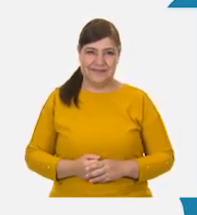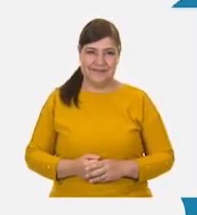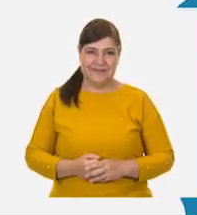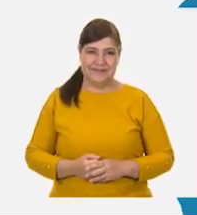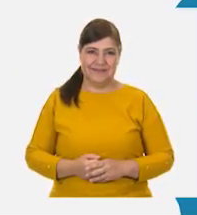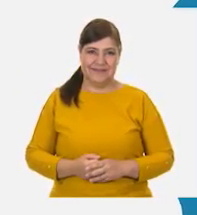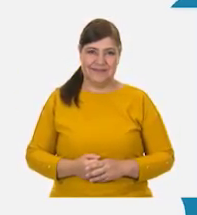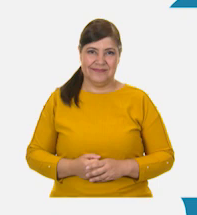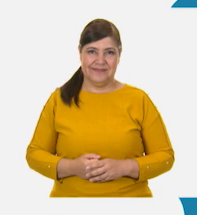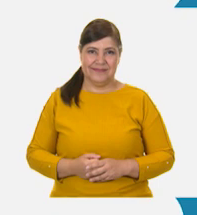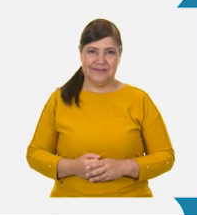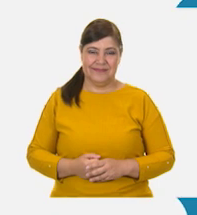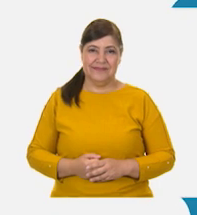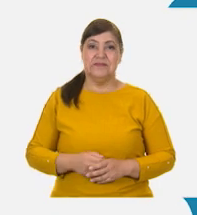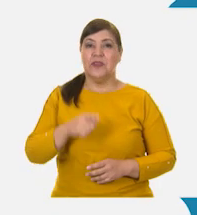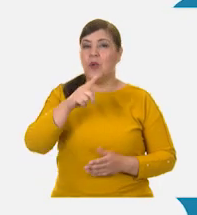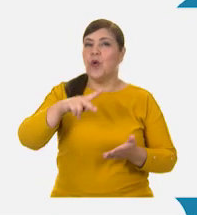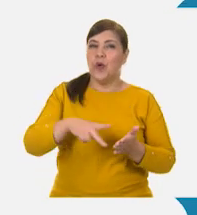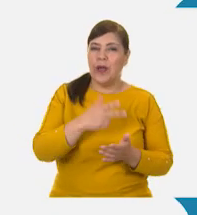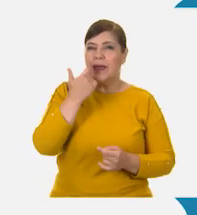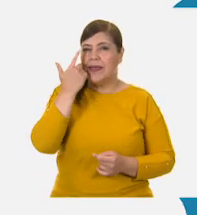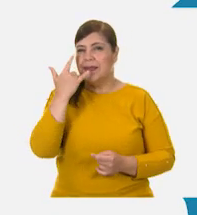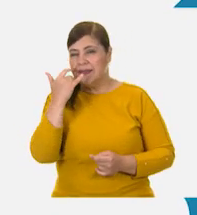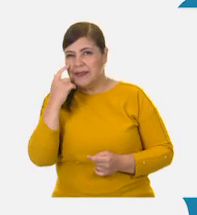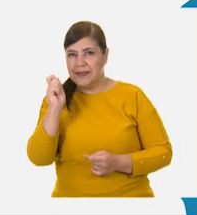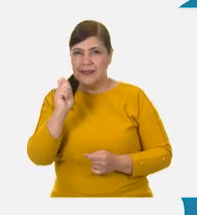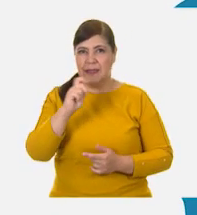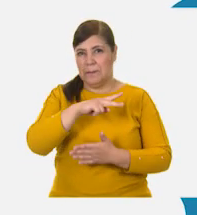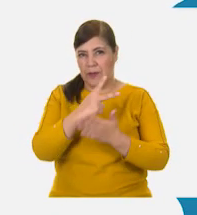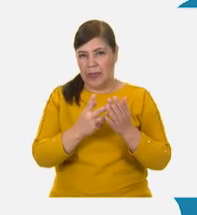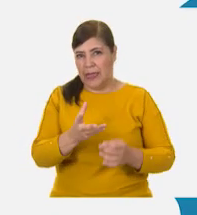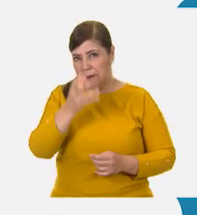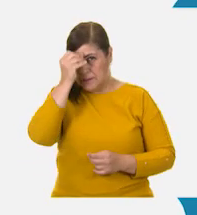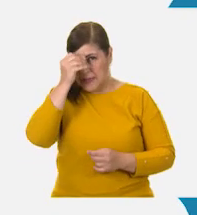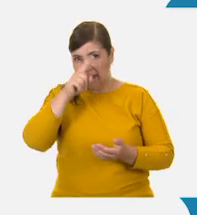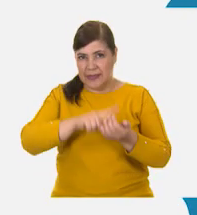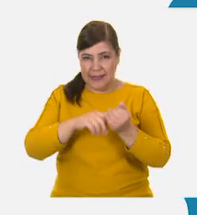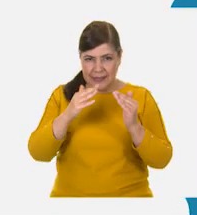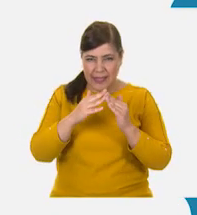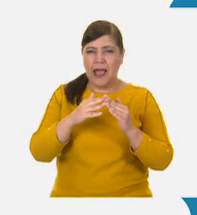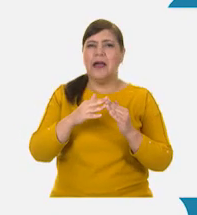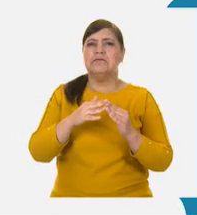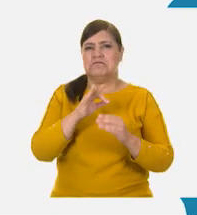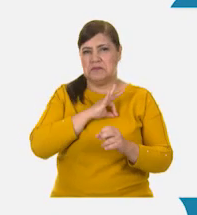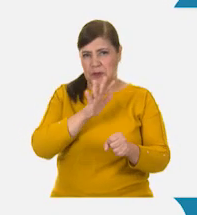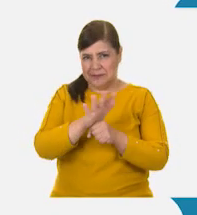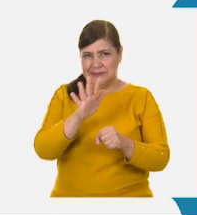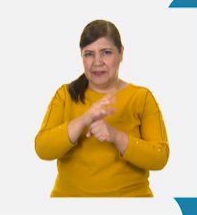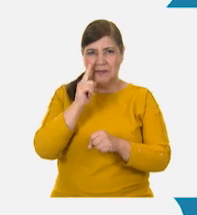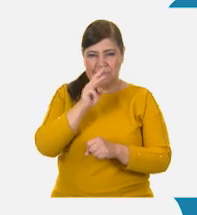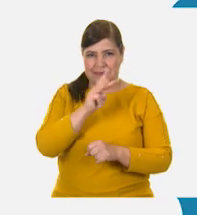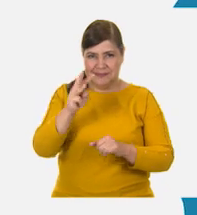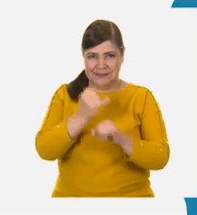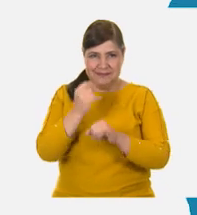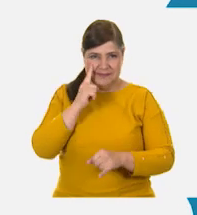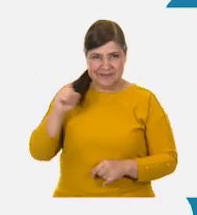conalitech.sep.gov.mx. Si quieres volver a ver los programas de Aprende en Casa, los puedes encontrar en la siguiente liga: